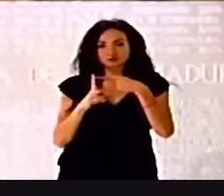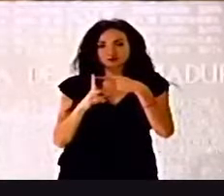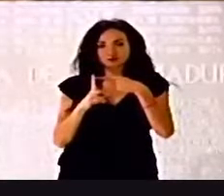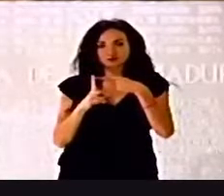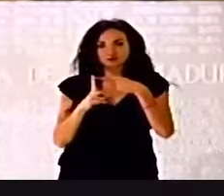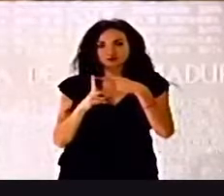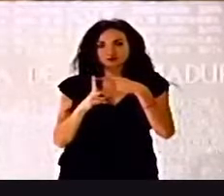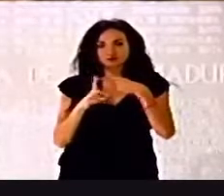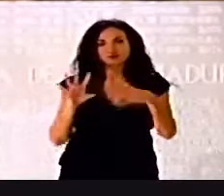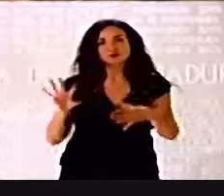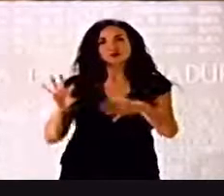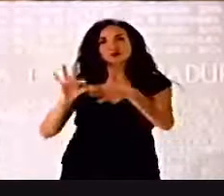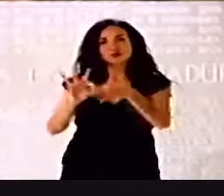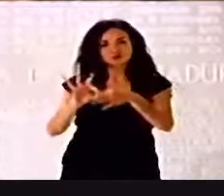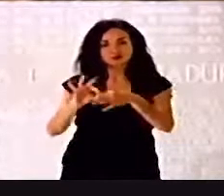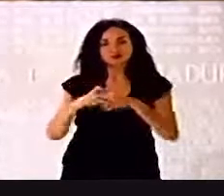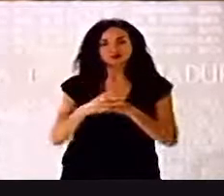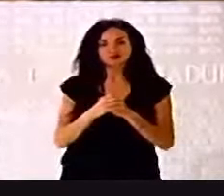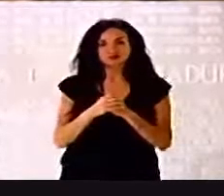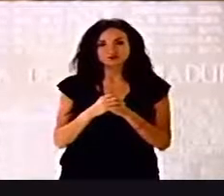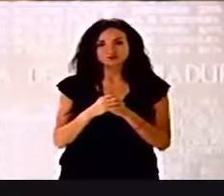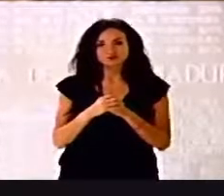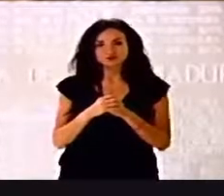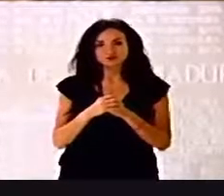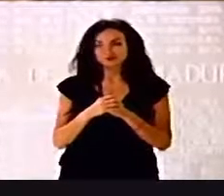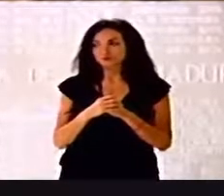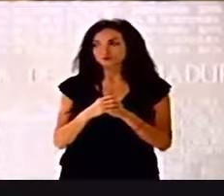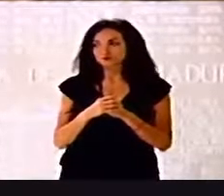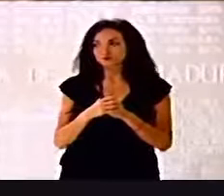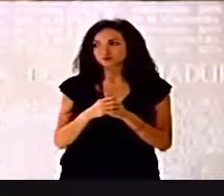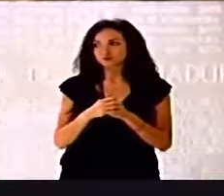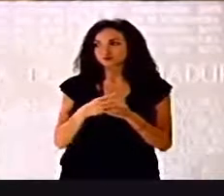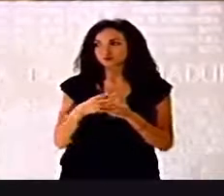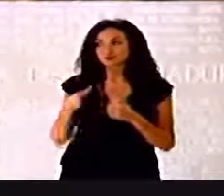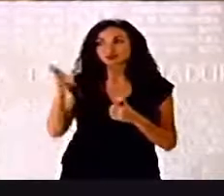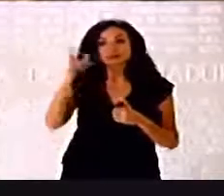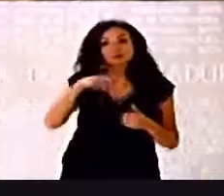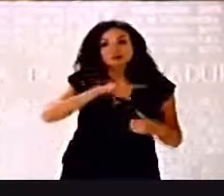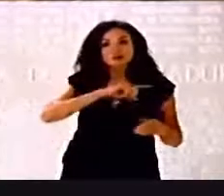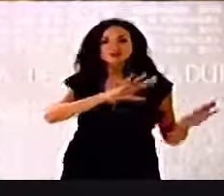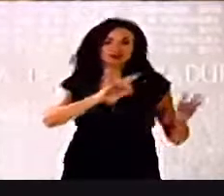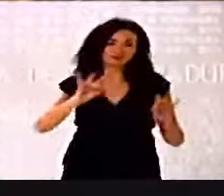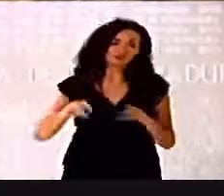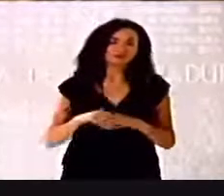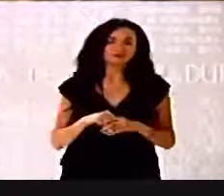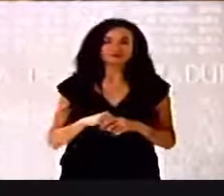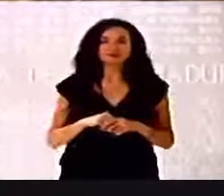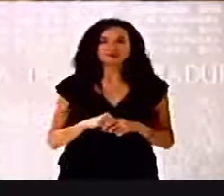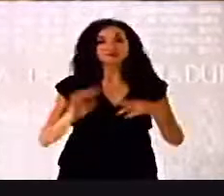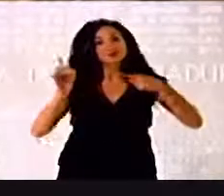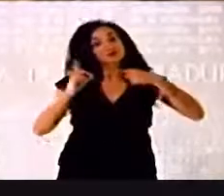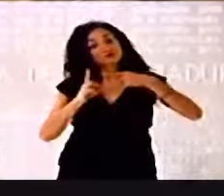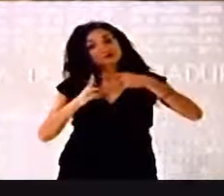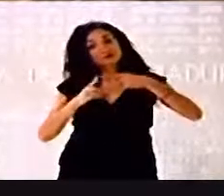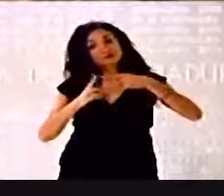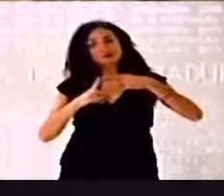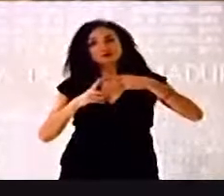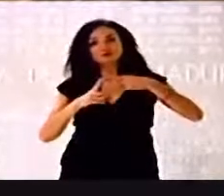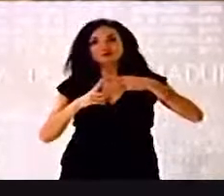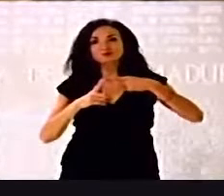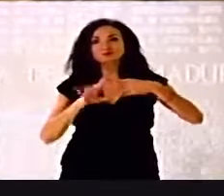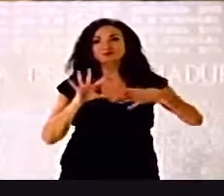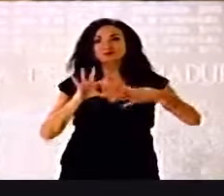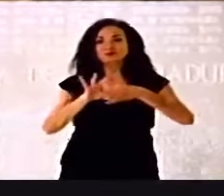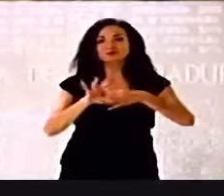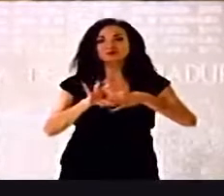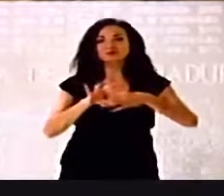en relación... No sé si se me escucha. Sí, te escuchamos. Vale, la primera va en relación a la